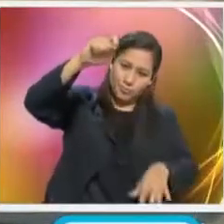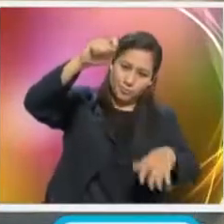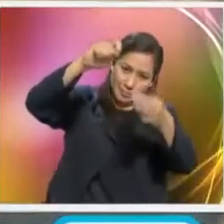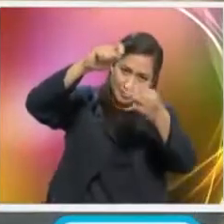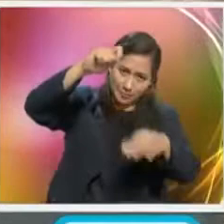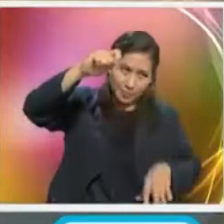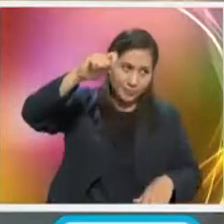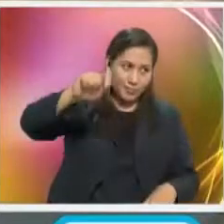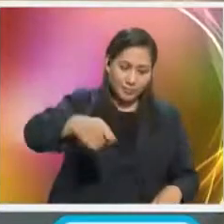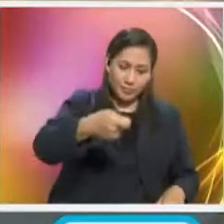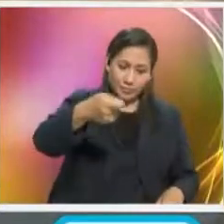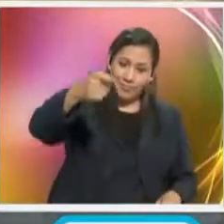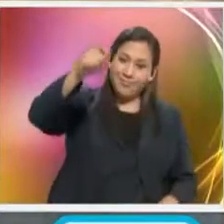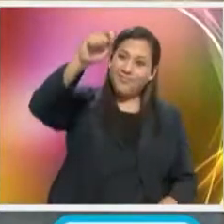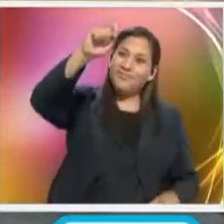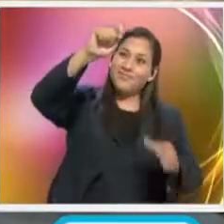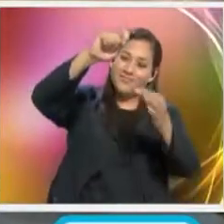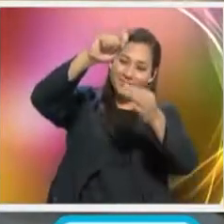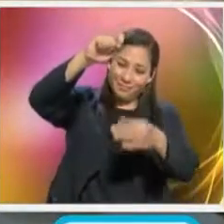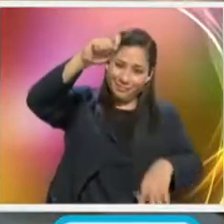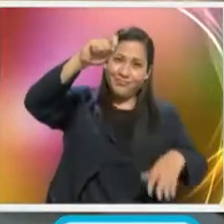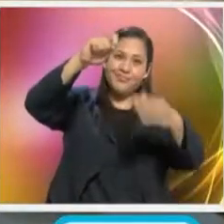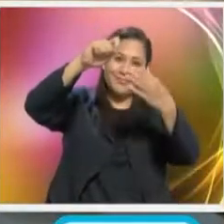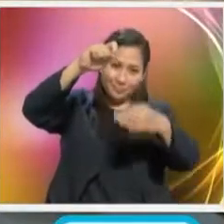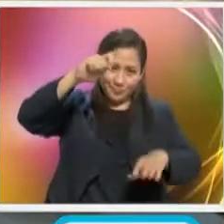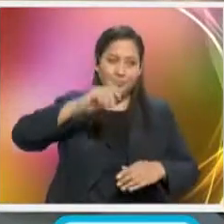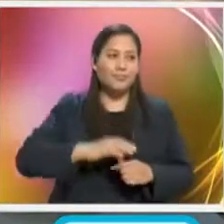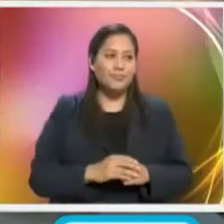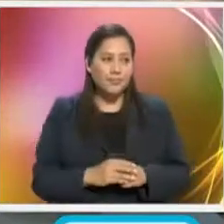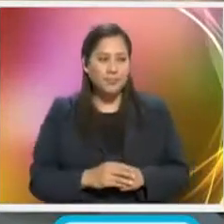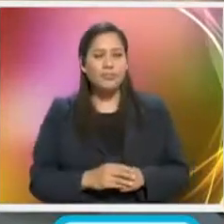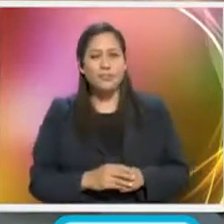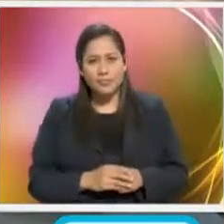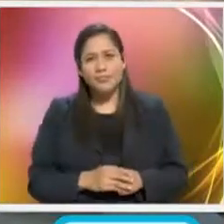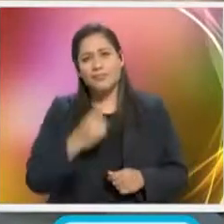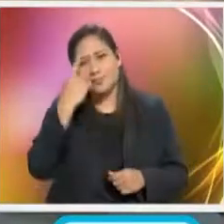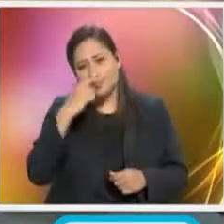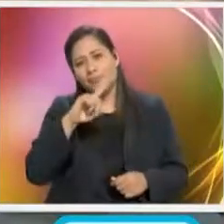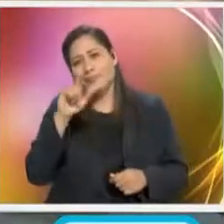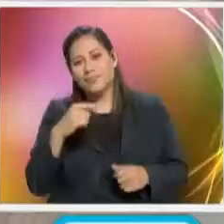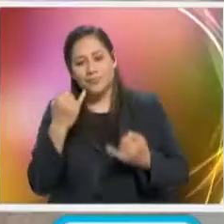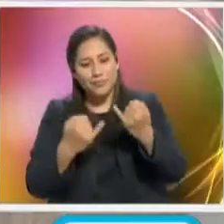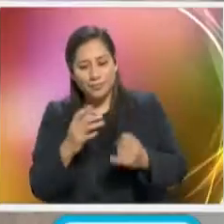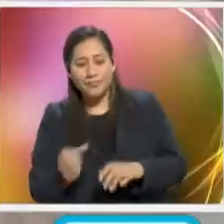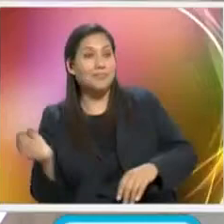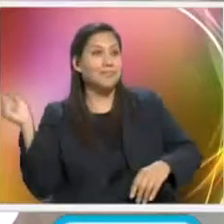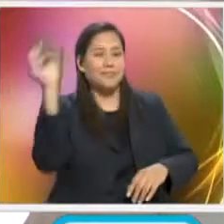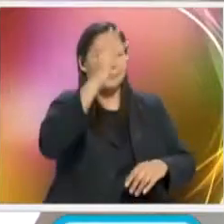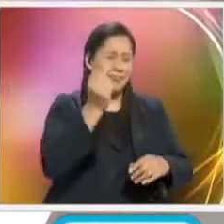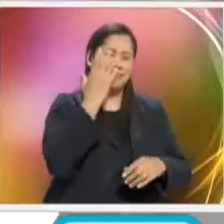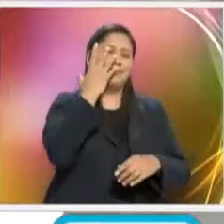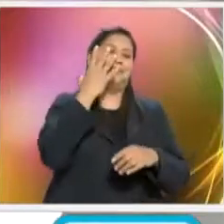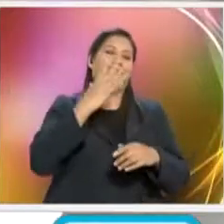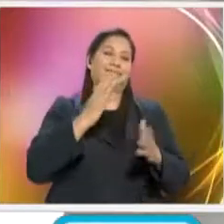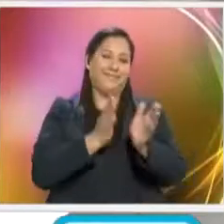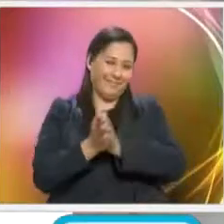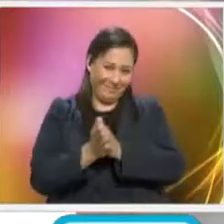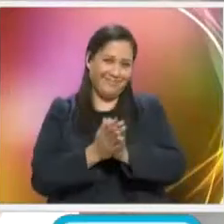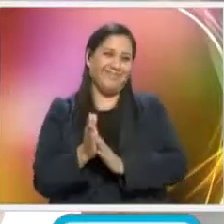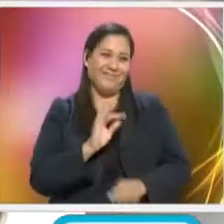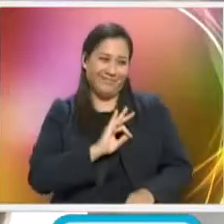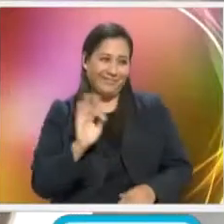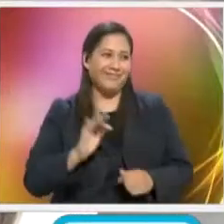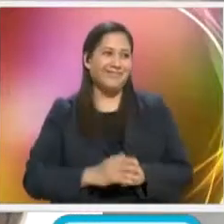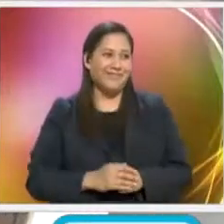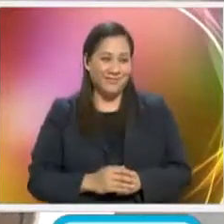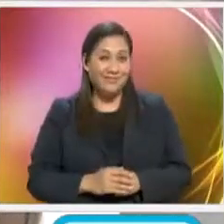que veis, va. Mira, claro. Entonces, bueno, esto está bueno para después jugar a la guerra con chocolate, lo que sea, ¿no? Bueno. Che. Sí, ya